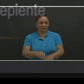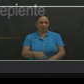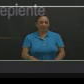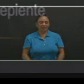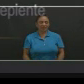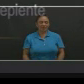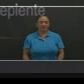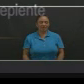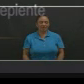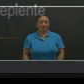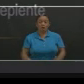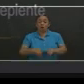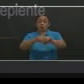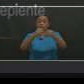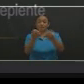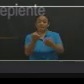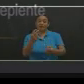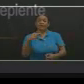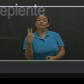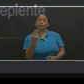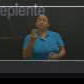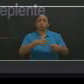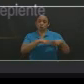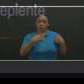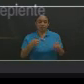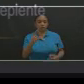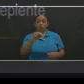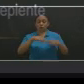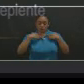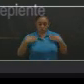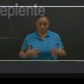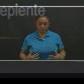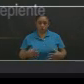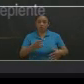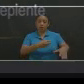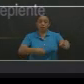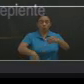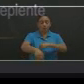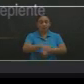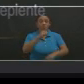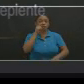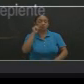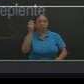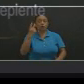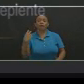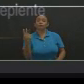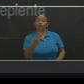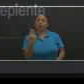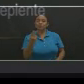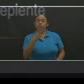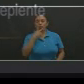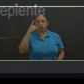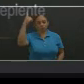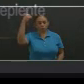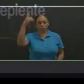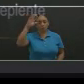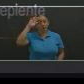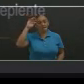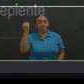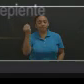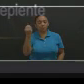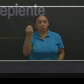vuestros vestidos, y convertíos al Señor vuestro Dios,